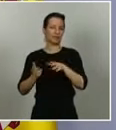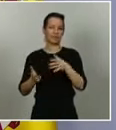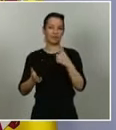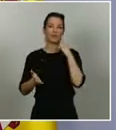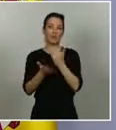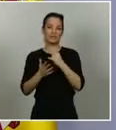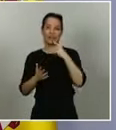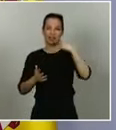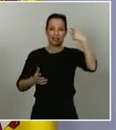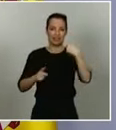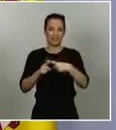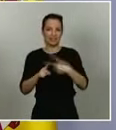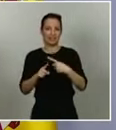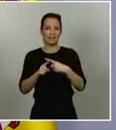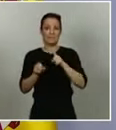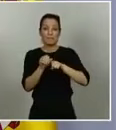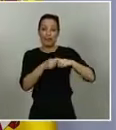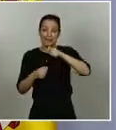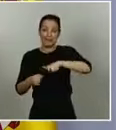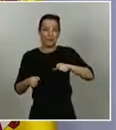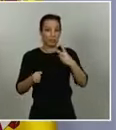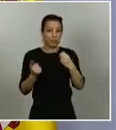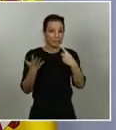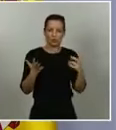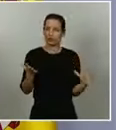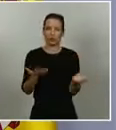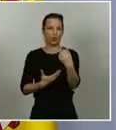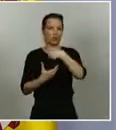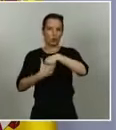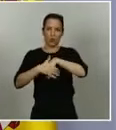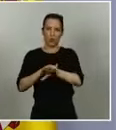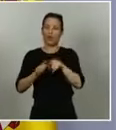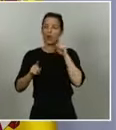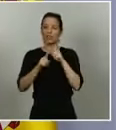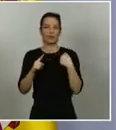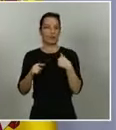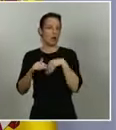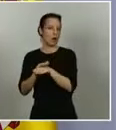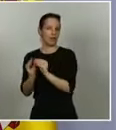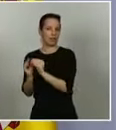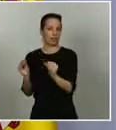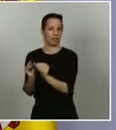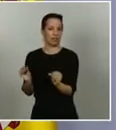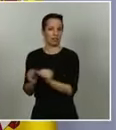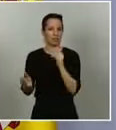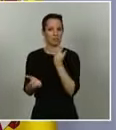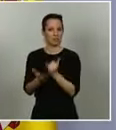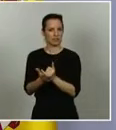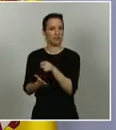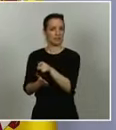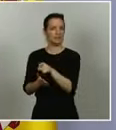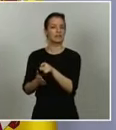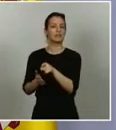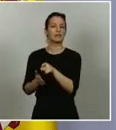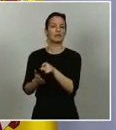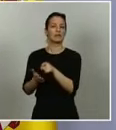de todos los participantes del estudio para constituir una colección de muestras que estarán disponibles para